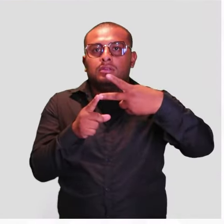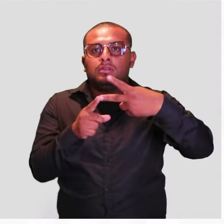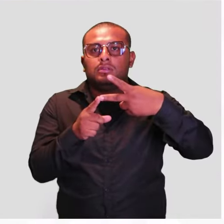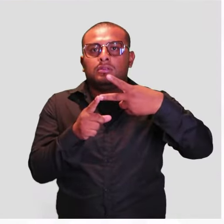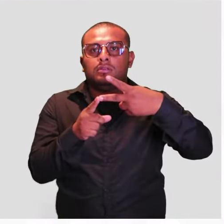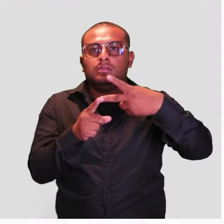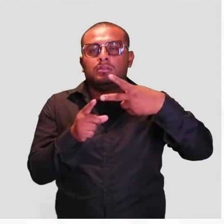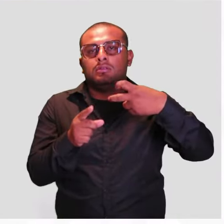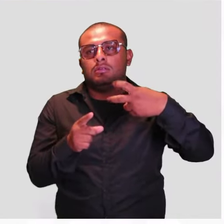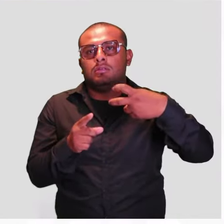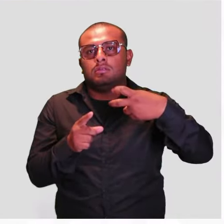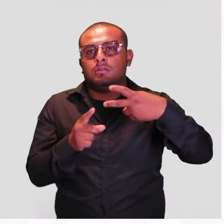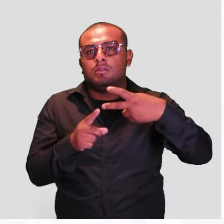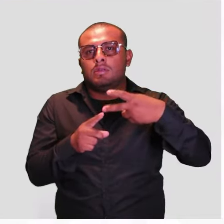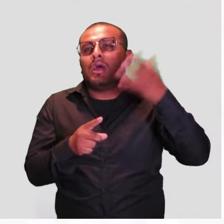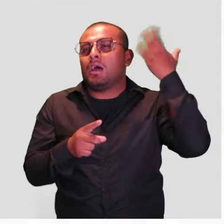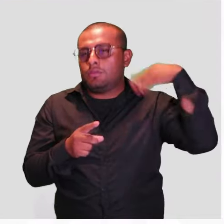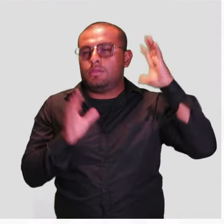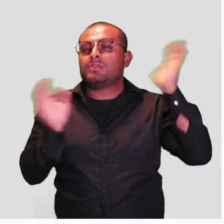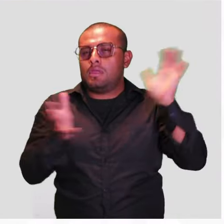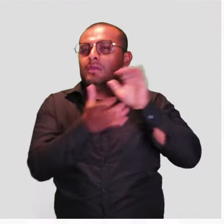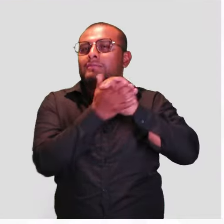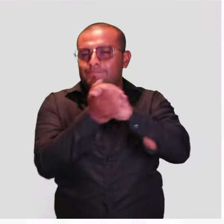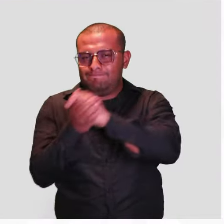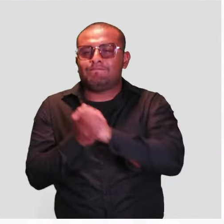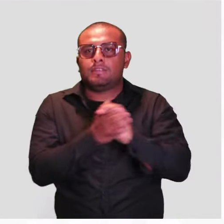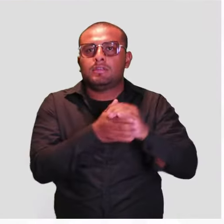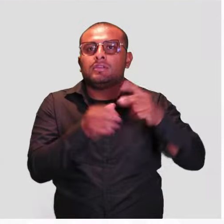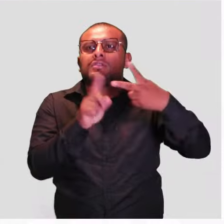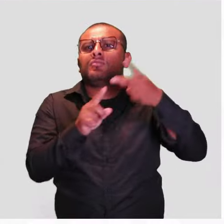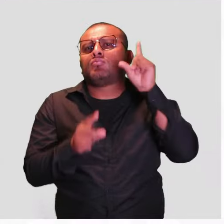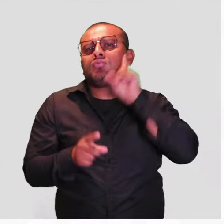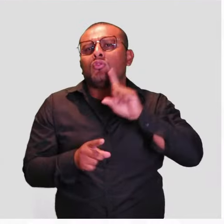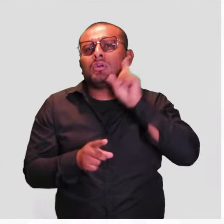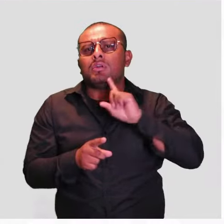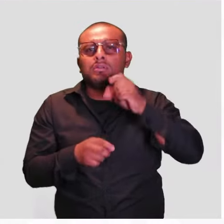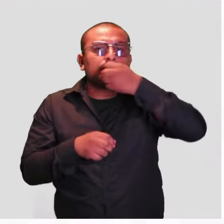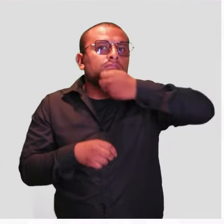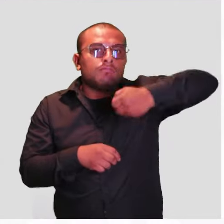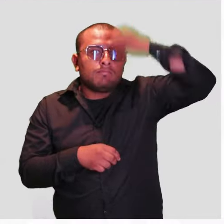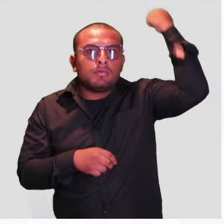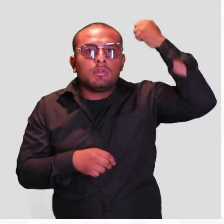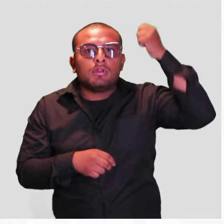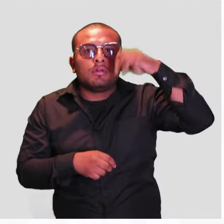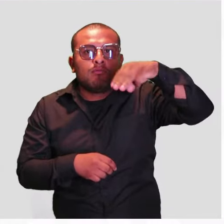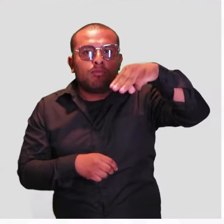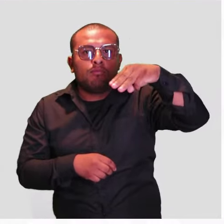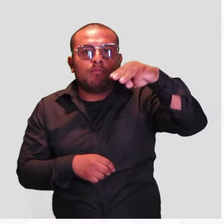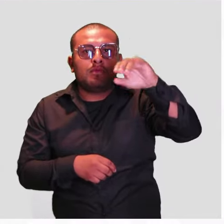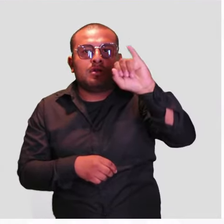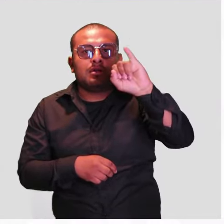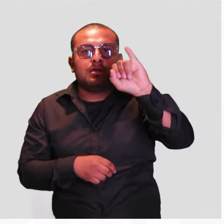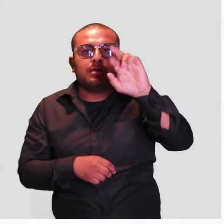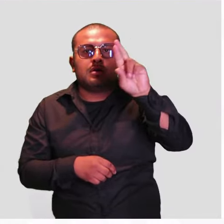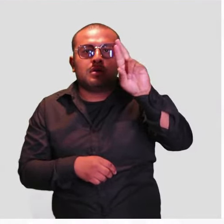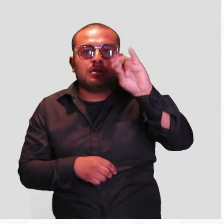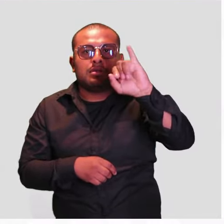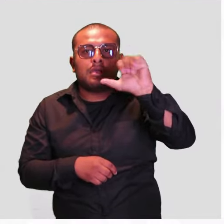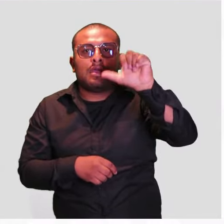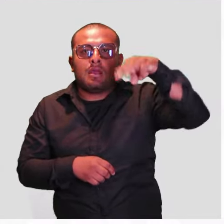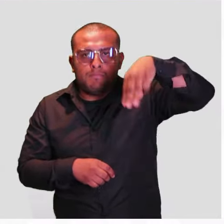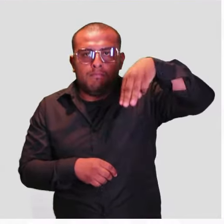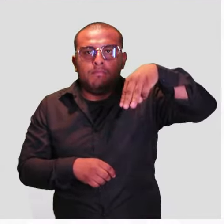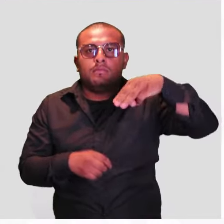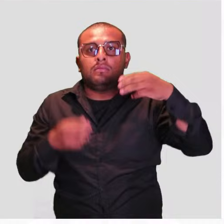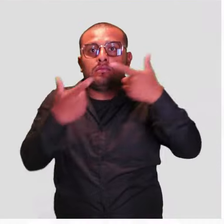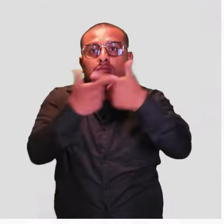determinado en sorteo previo con la candidata Miriam Gómez Anaya, por el Partido de la Revolución Democrática. Candidata, le recuerdo